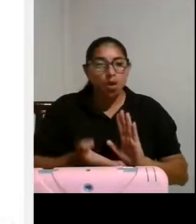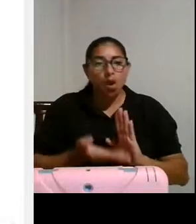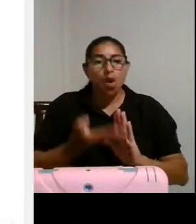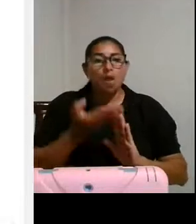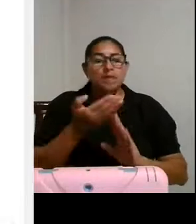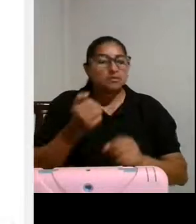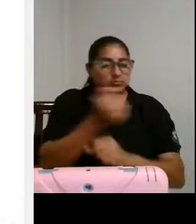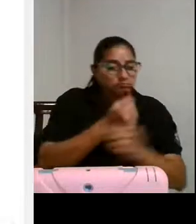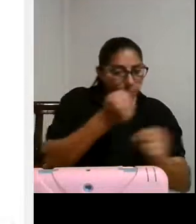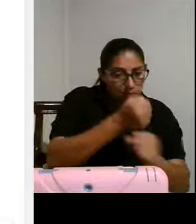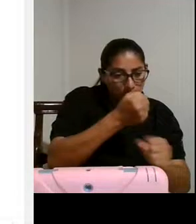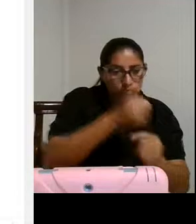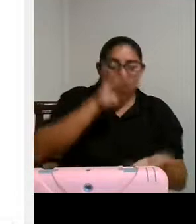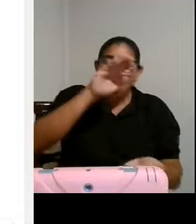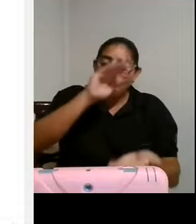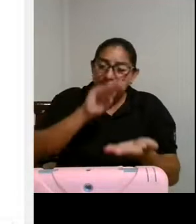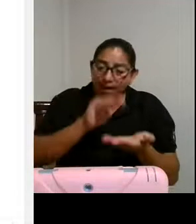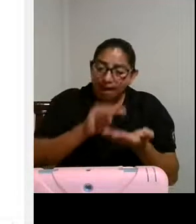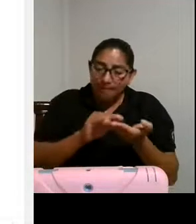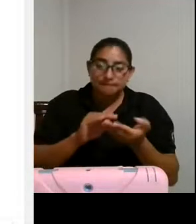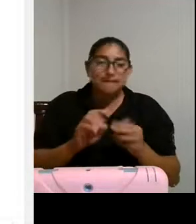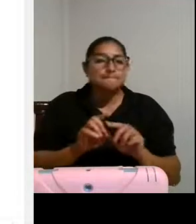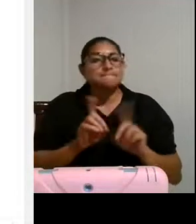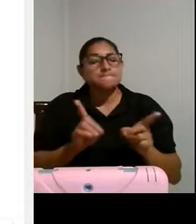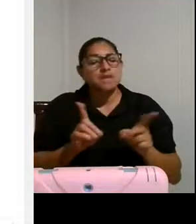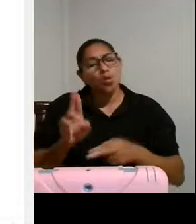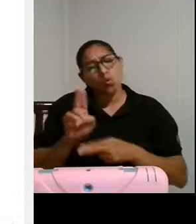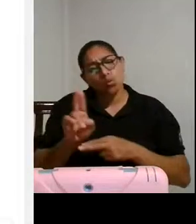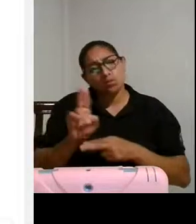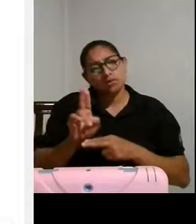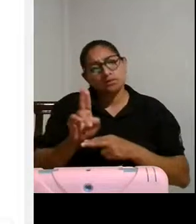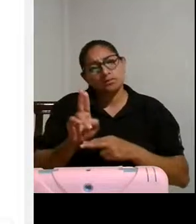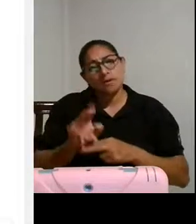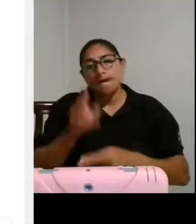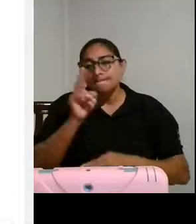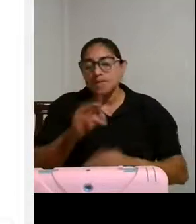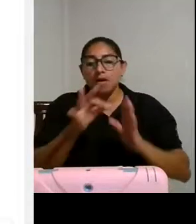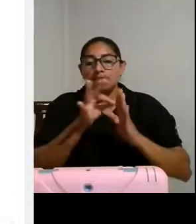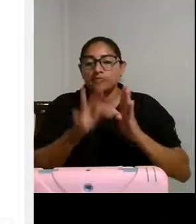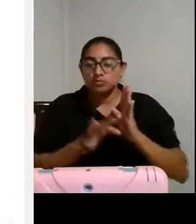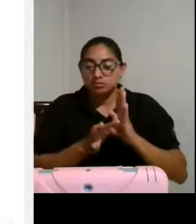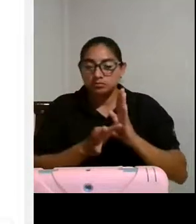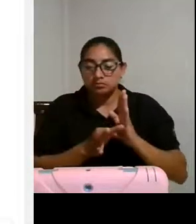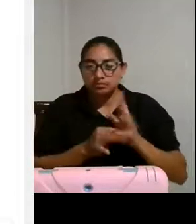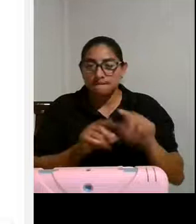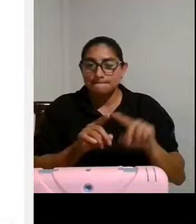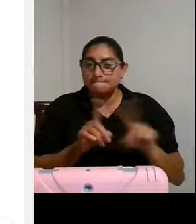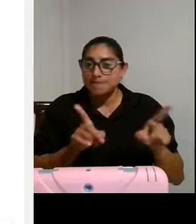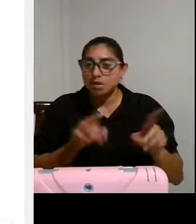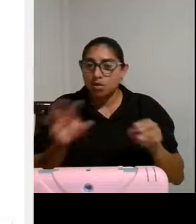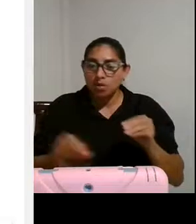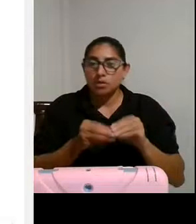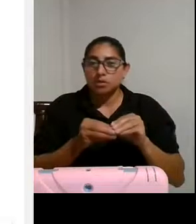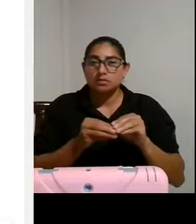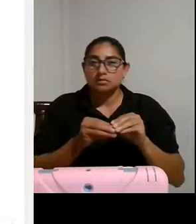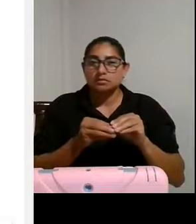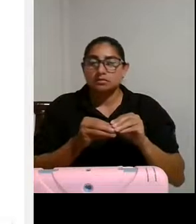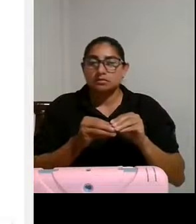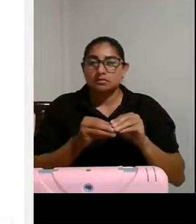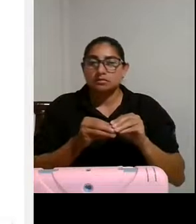producción o se disminuye ujú. y utilizaban esta misma función, pero pero le ponían que si era